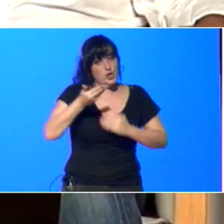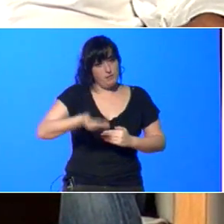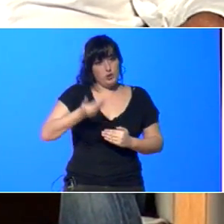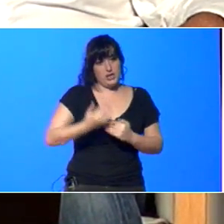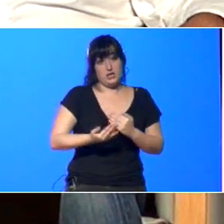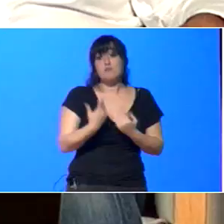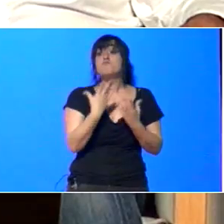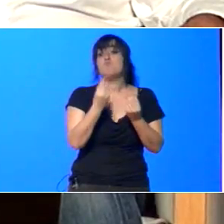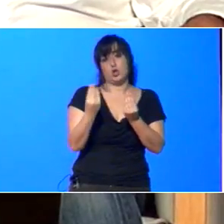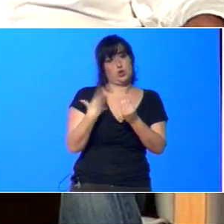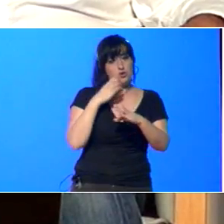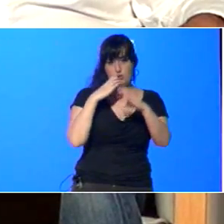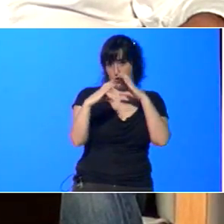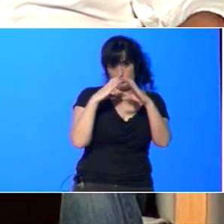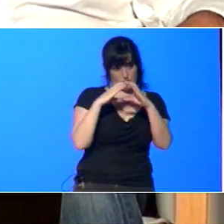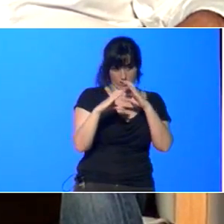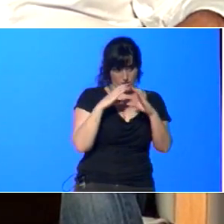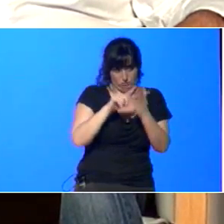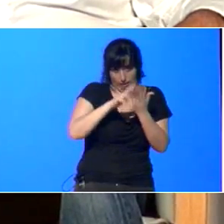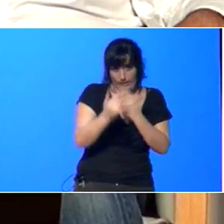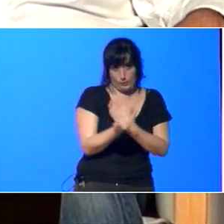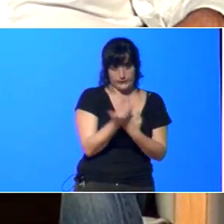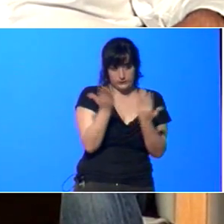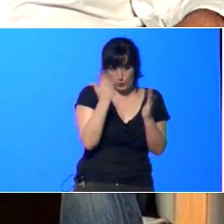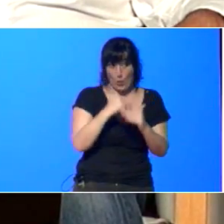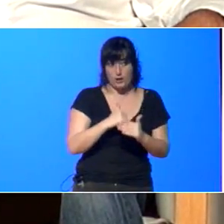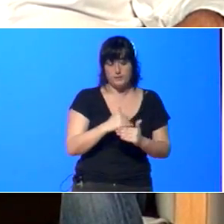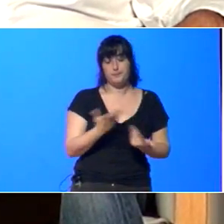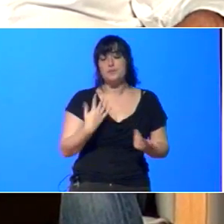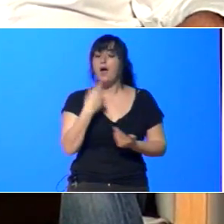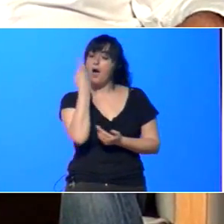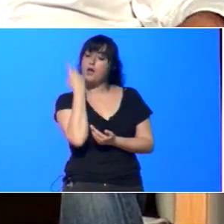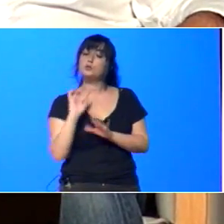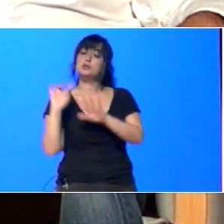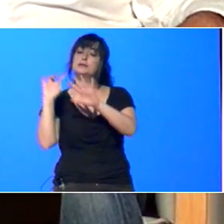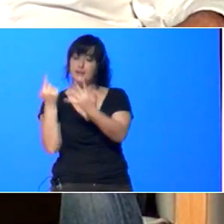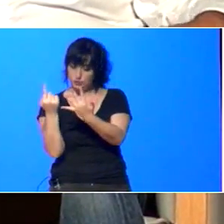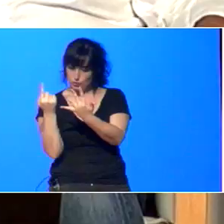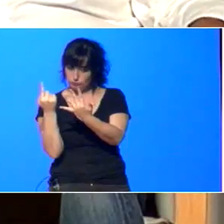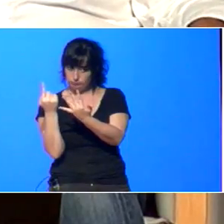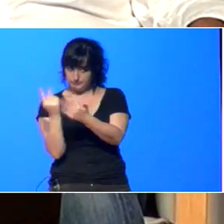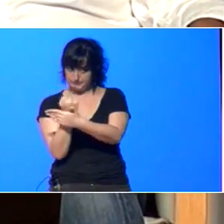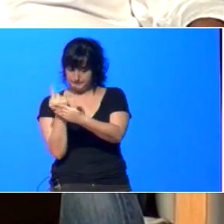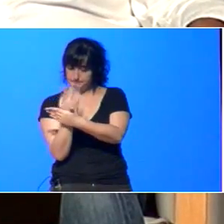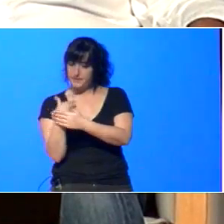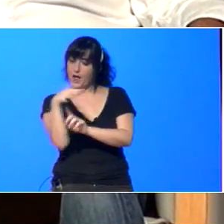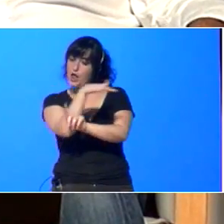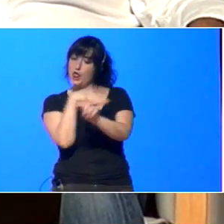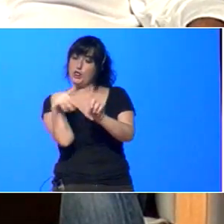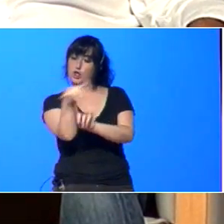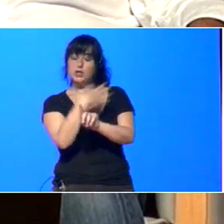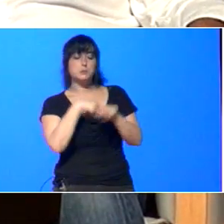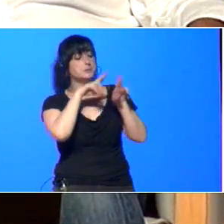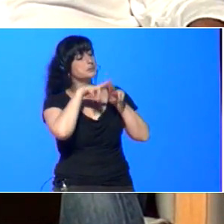etcétera. Y bueno, hicieron a los alumnos de sexto, les pusieron a analizar la zona y a ver qué querían hacer,